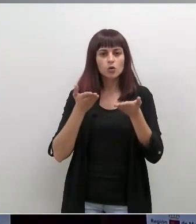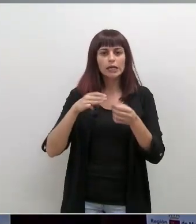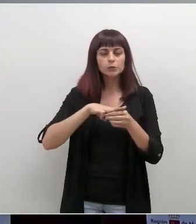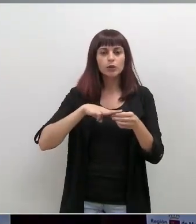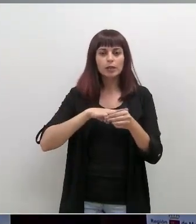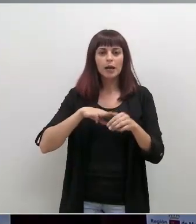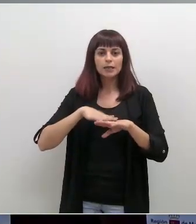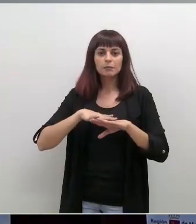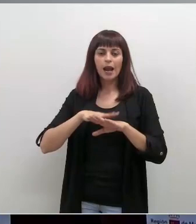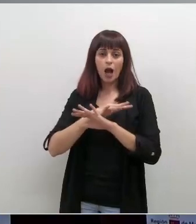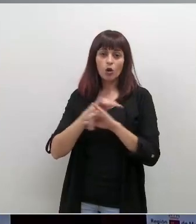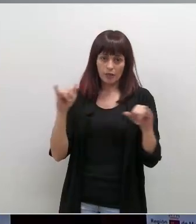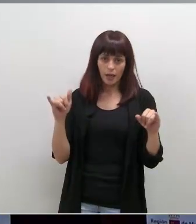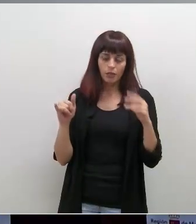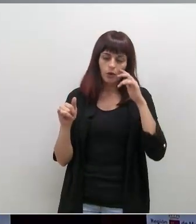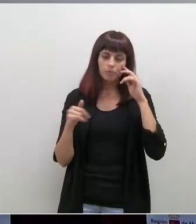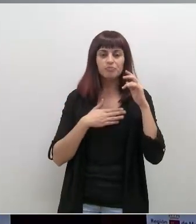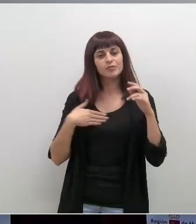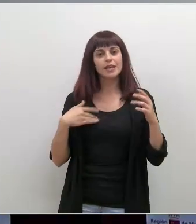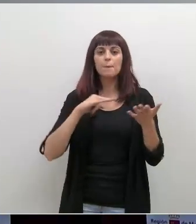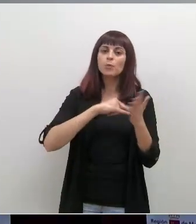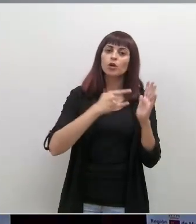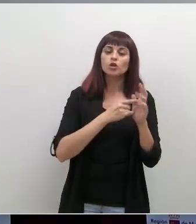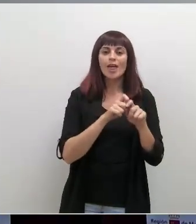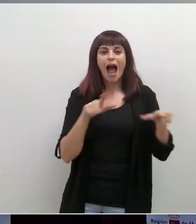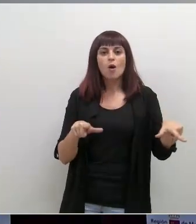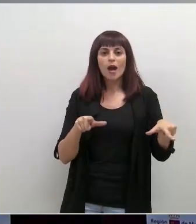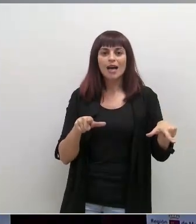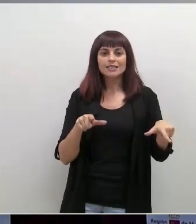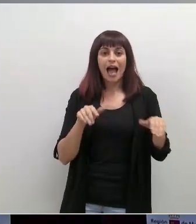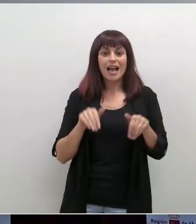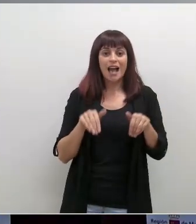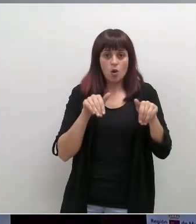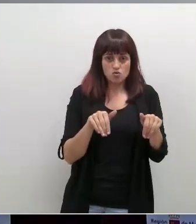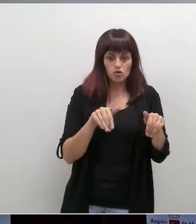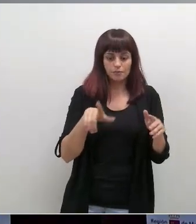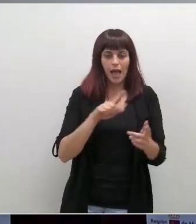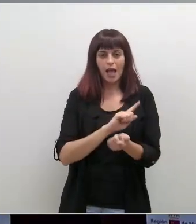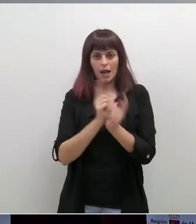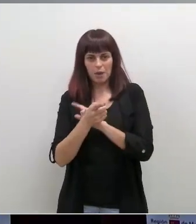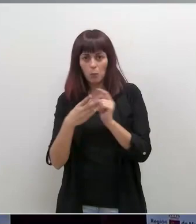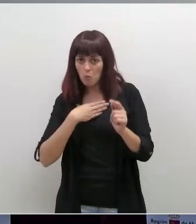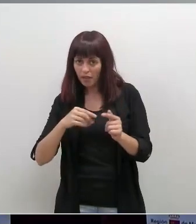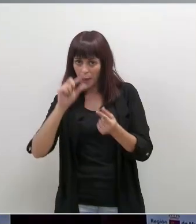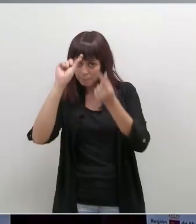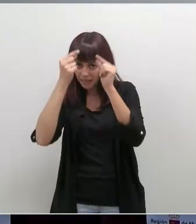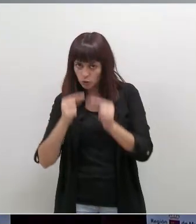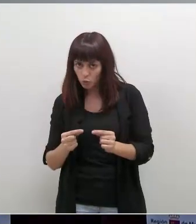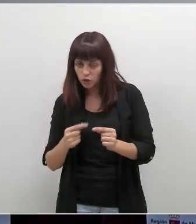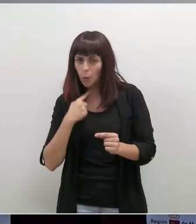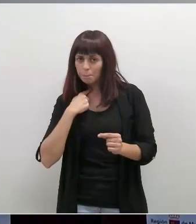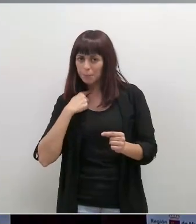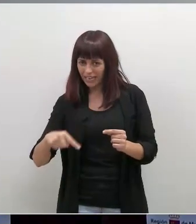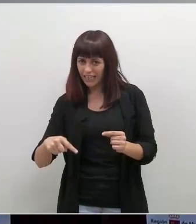la conciliación con las que se pretende sustituir el proyecto de aulas canguro? ¿Hay riesgo de perder esa partida presupuestaria con cargo a los fondos COVID